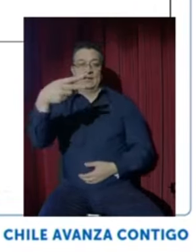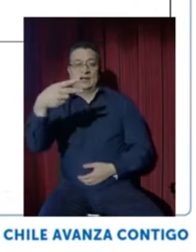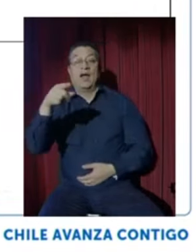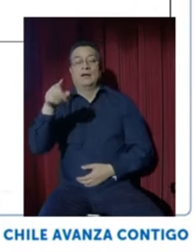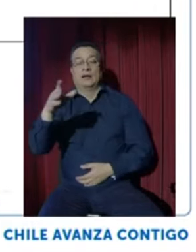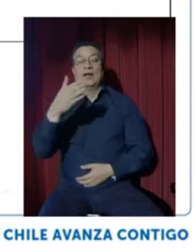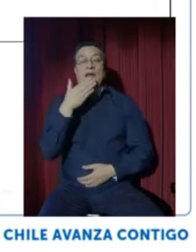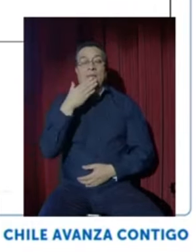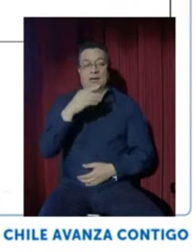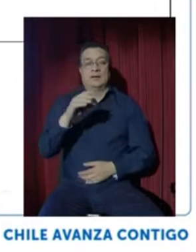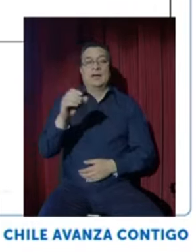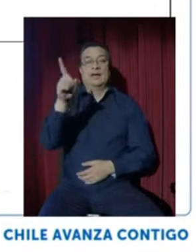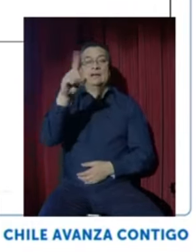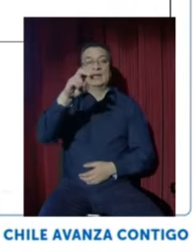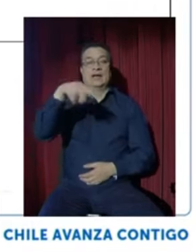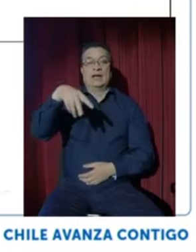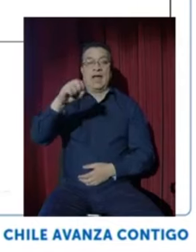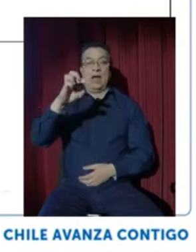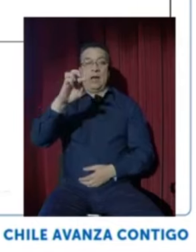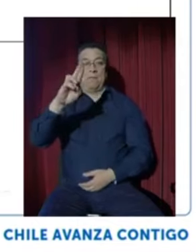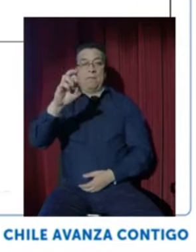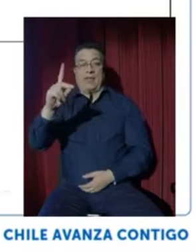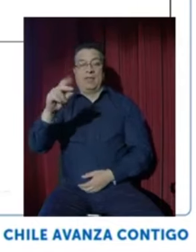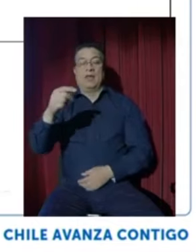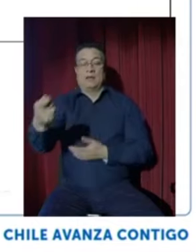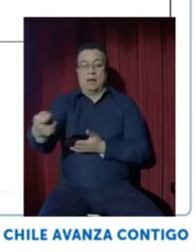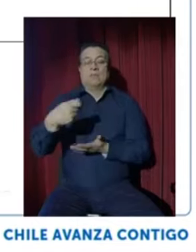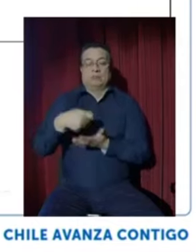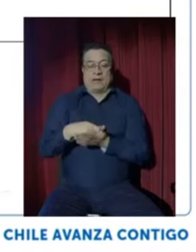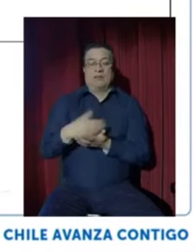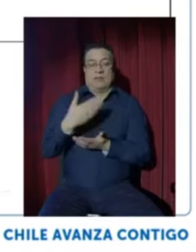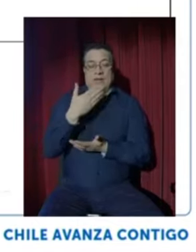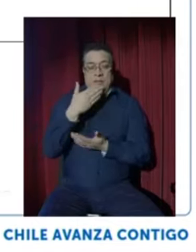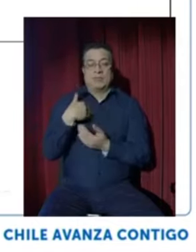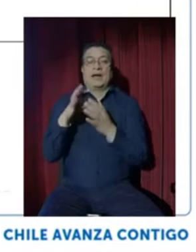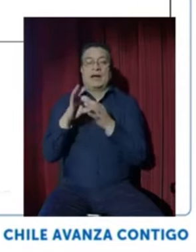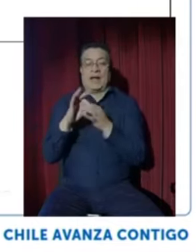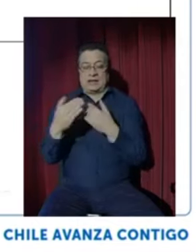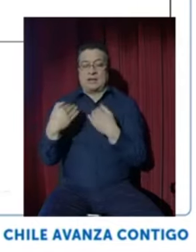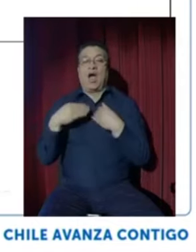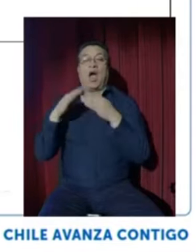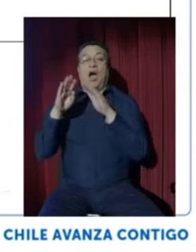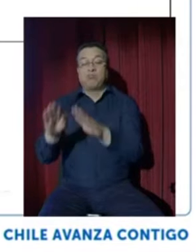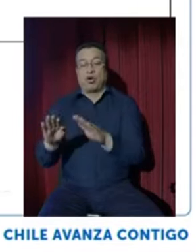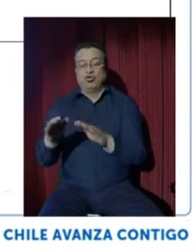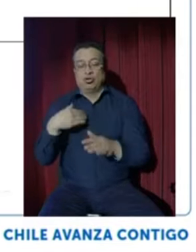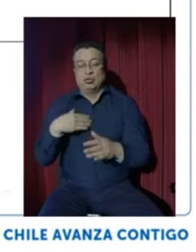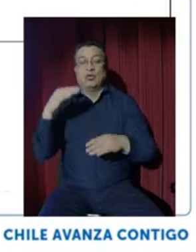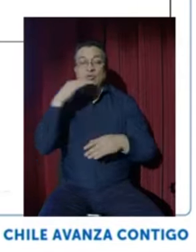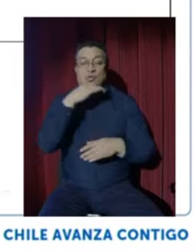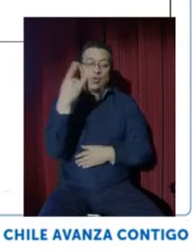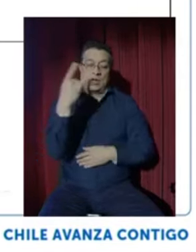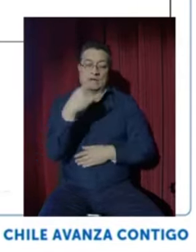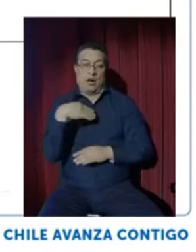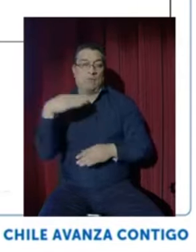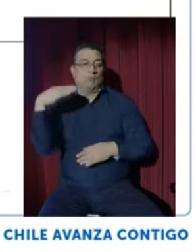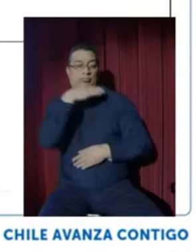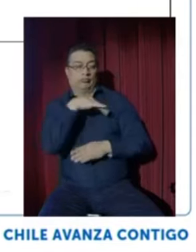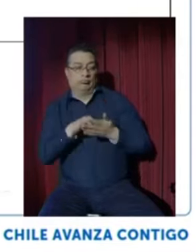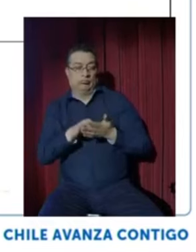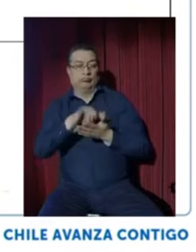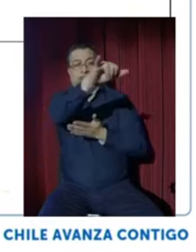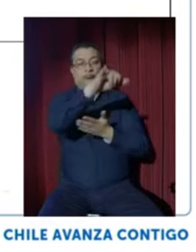el pret que no está acá pero también Muchísimas gracias por el apoyo cuando hay una labor de emergencia llegar rápidamente con las